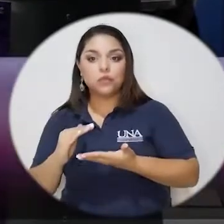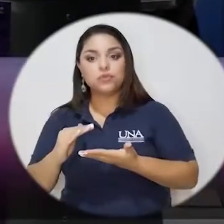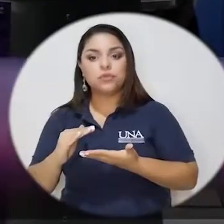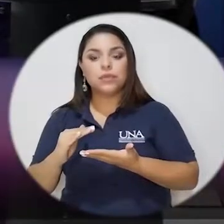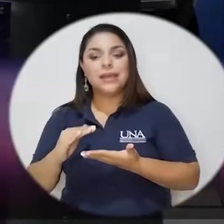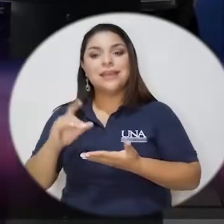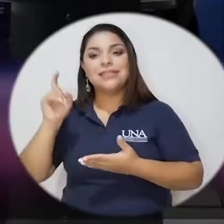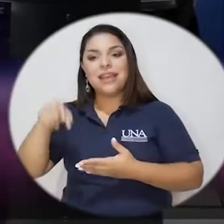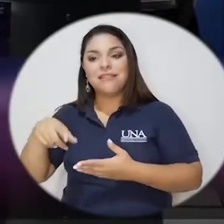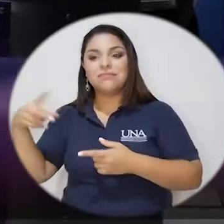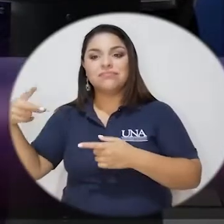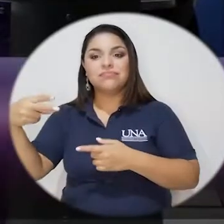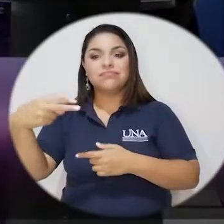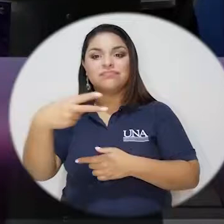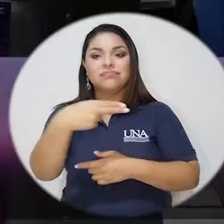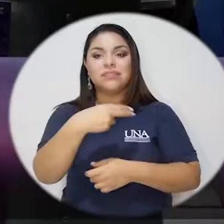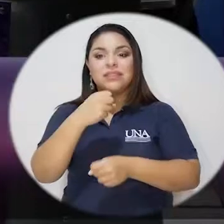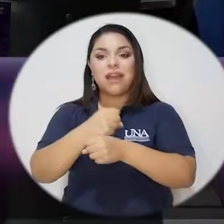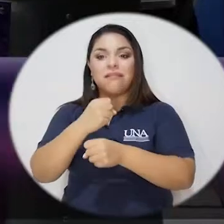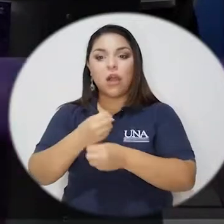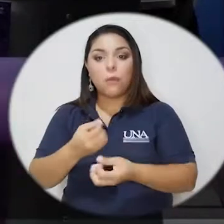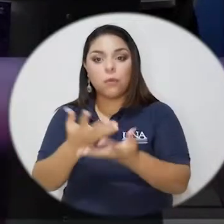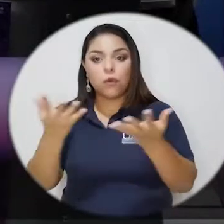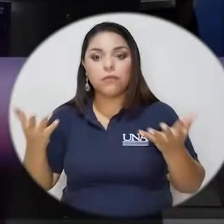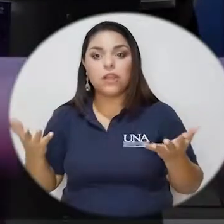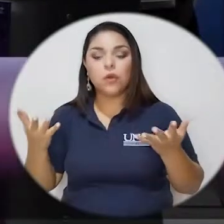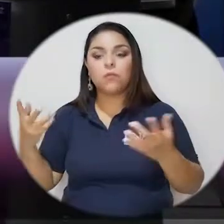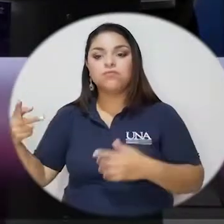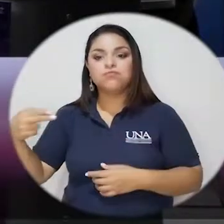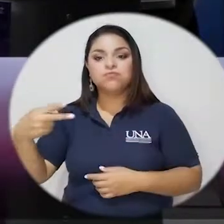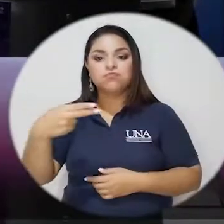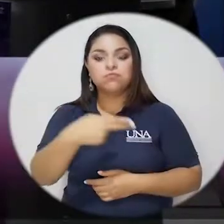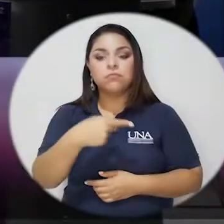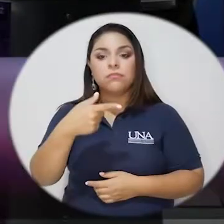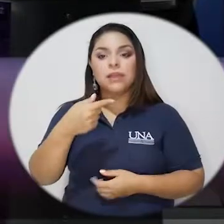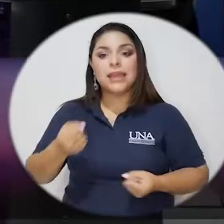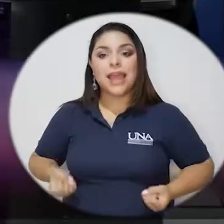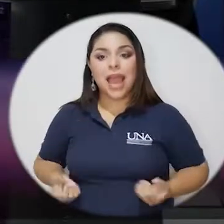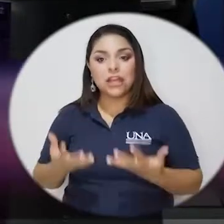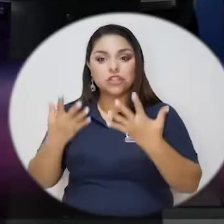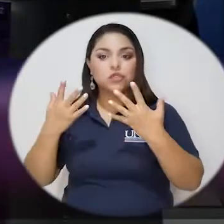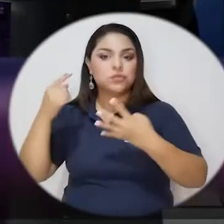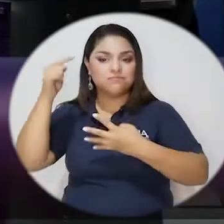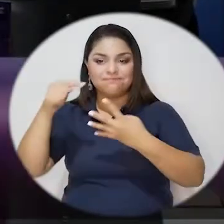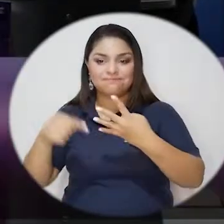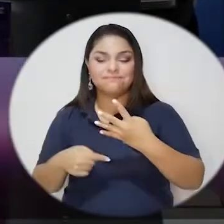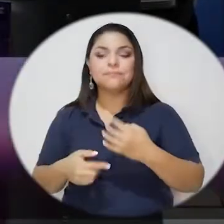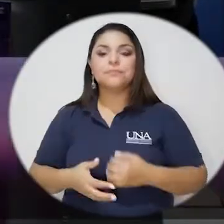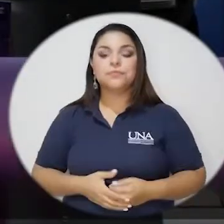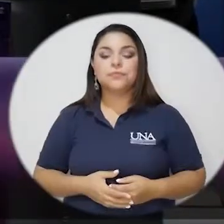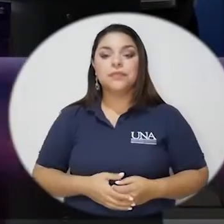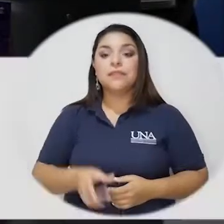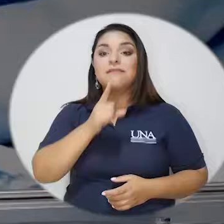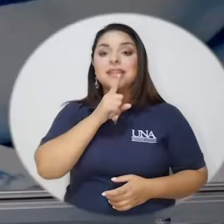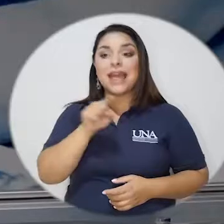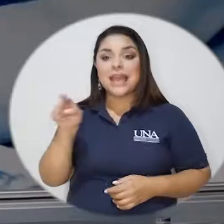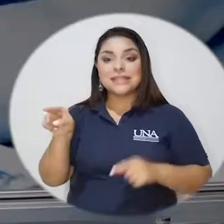gastar menos, entonces ataquemos empleo público, ataquemos gastos superfluos,